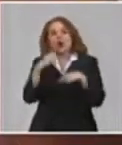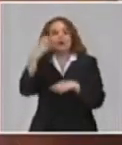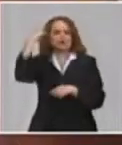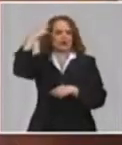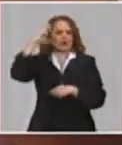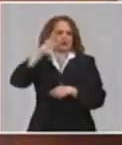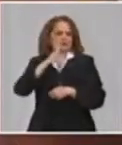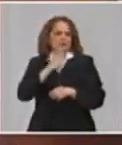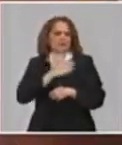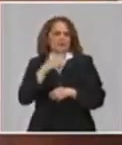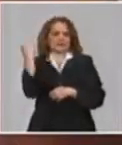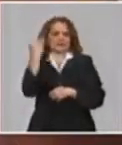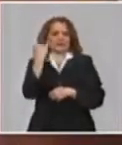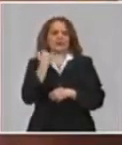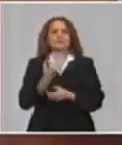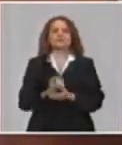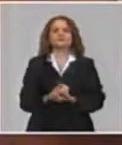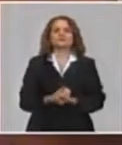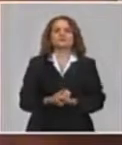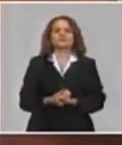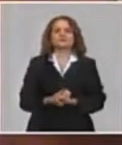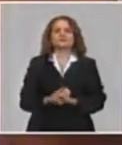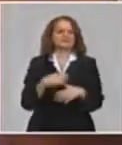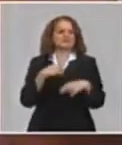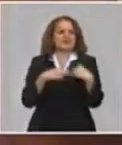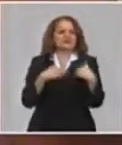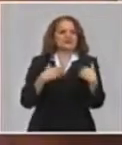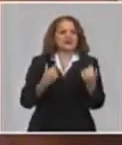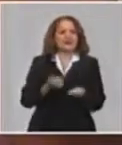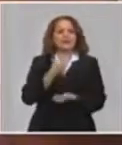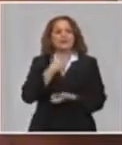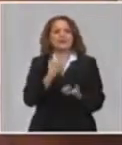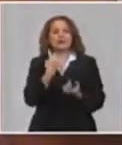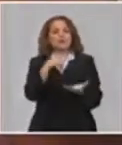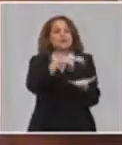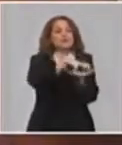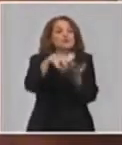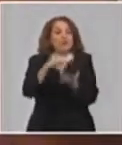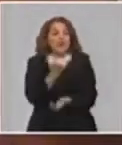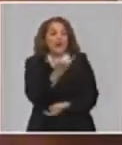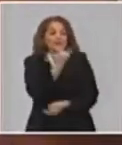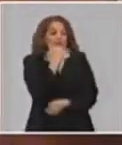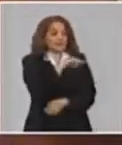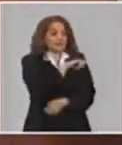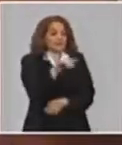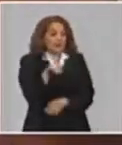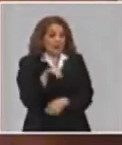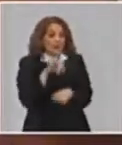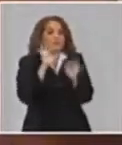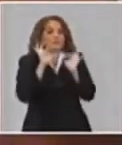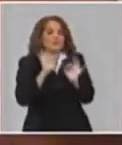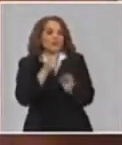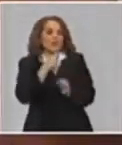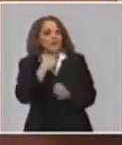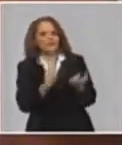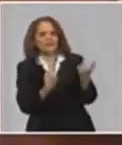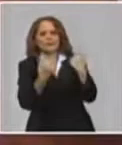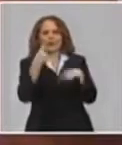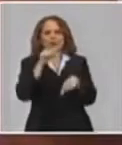organismos internacionales, evaluando los lugares más afectados por la entrada de